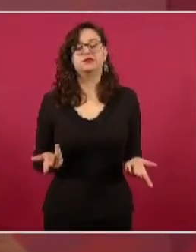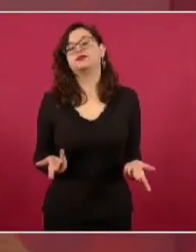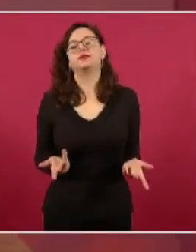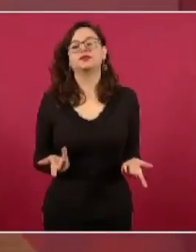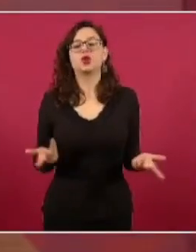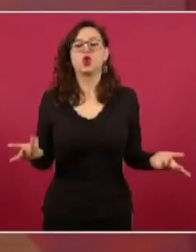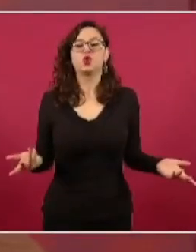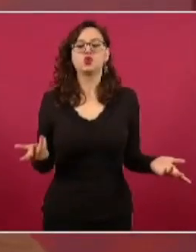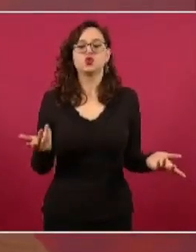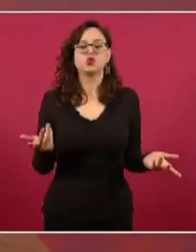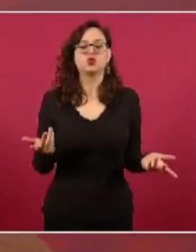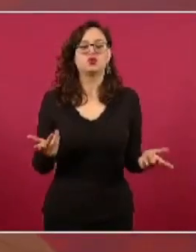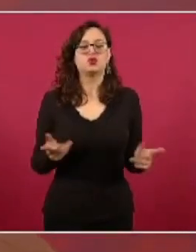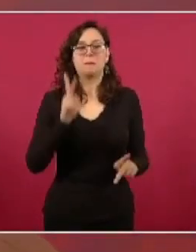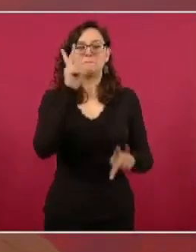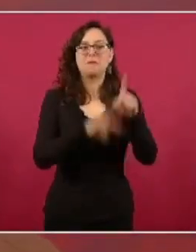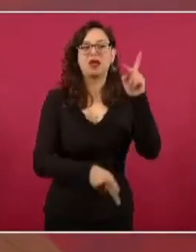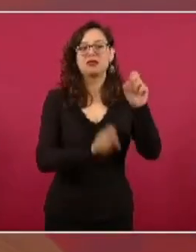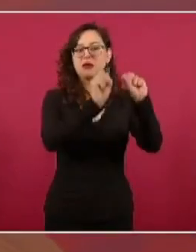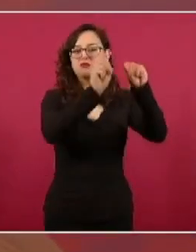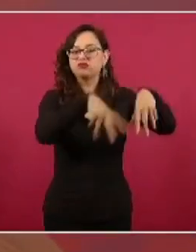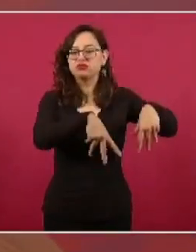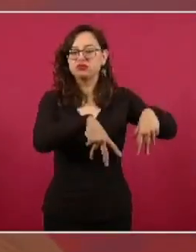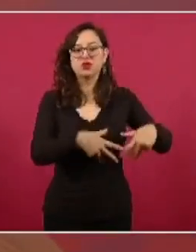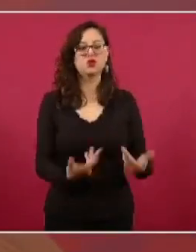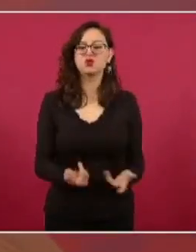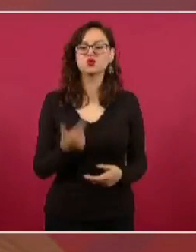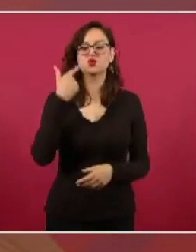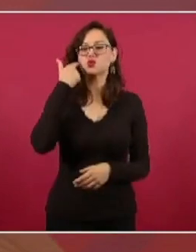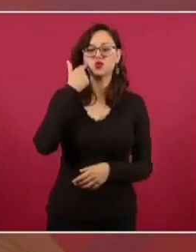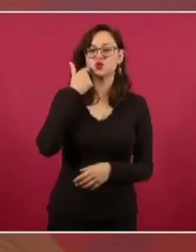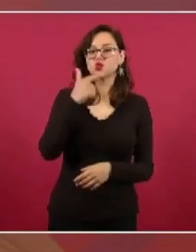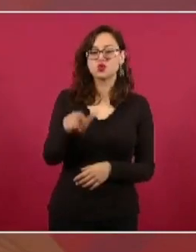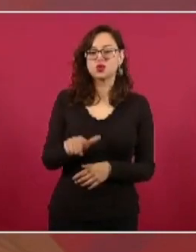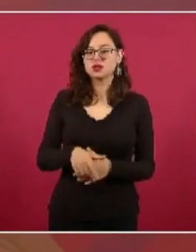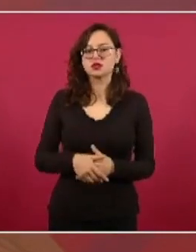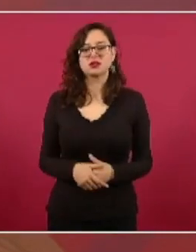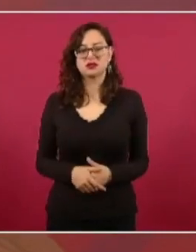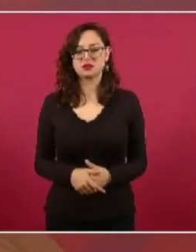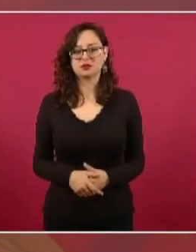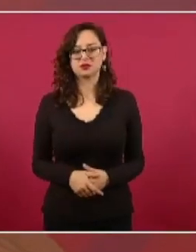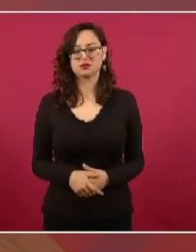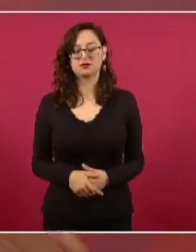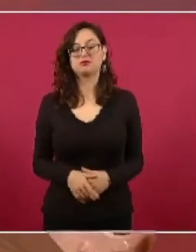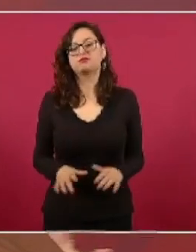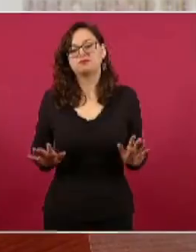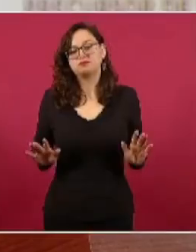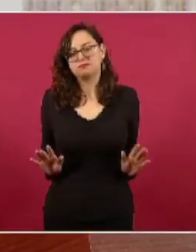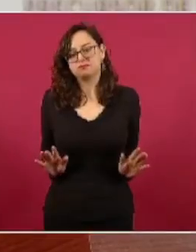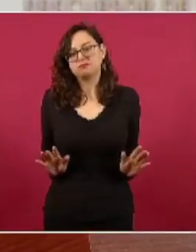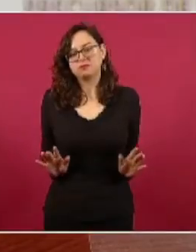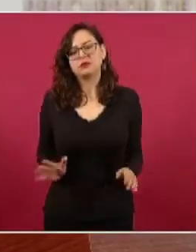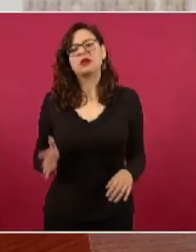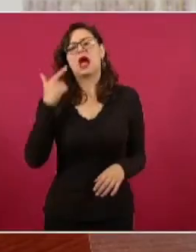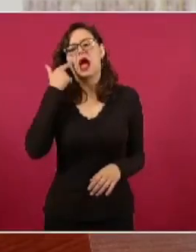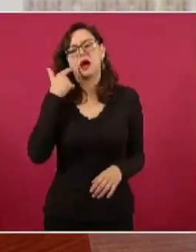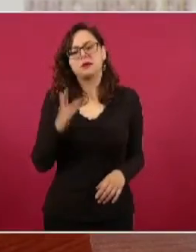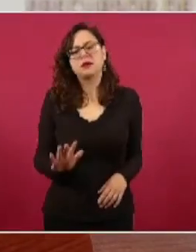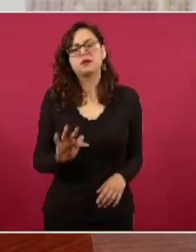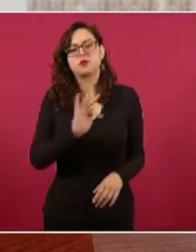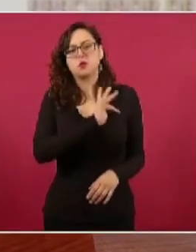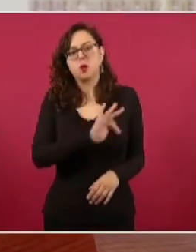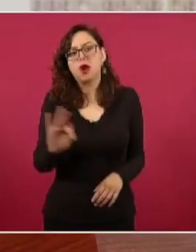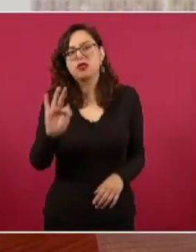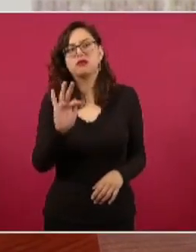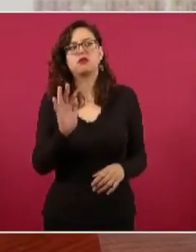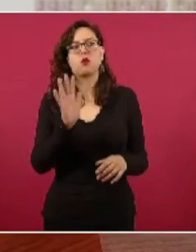Y no quiero dejar nada inconcluso, pero estamos analizando las